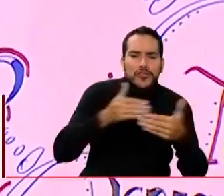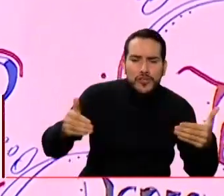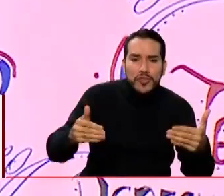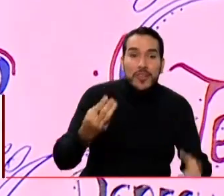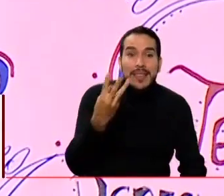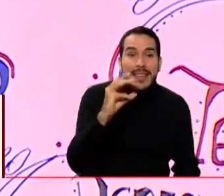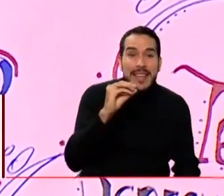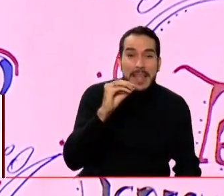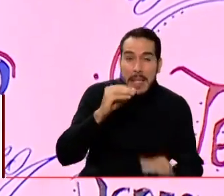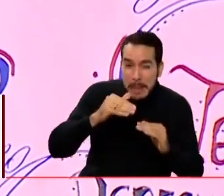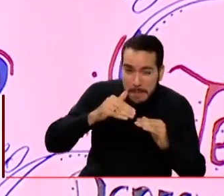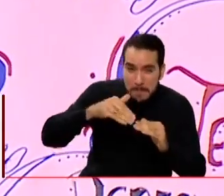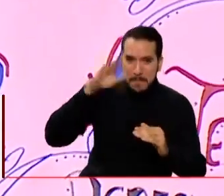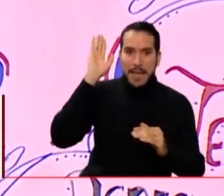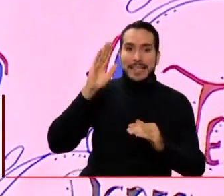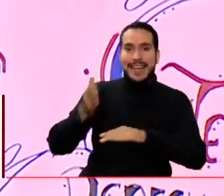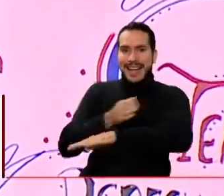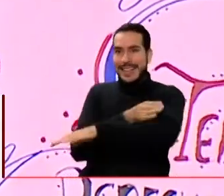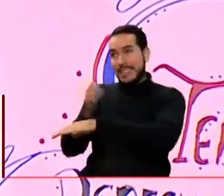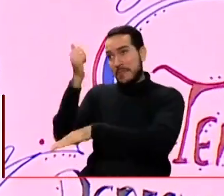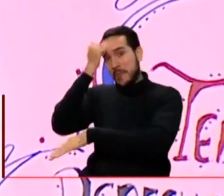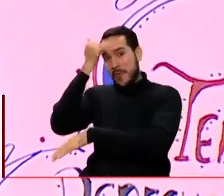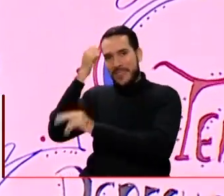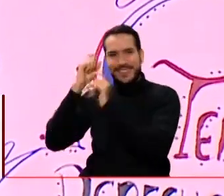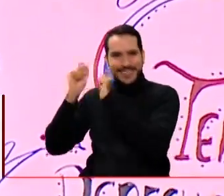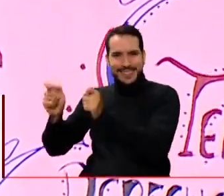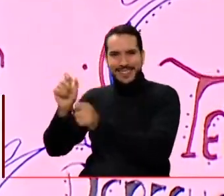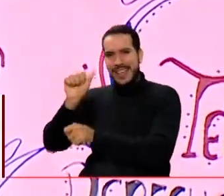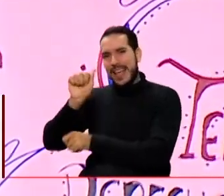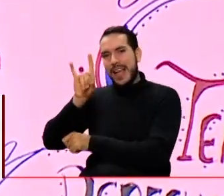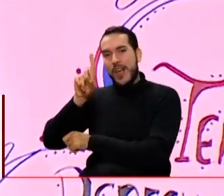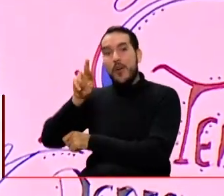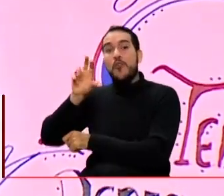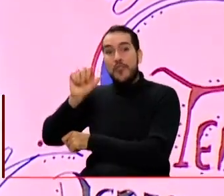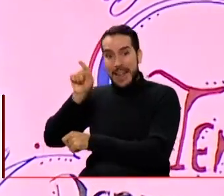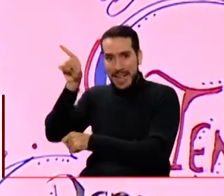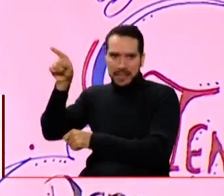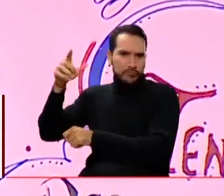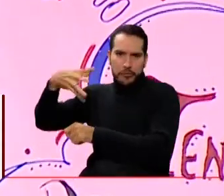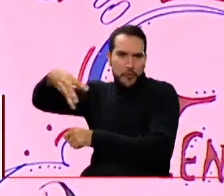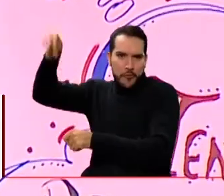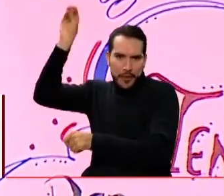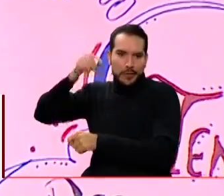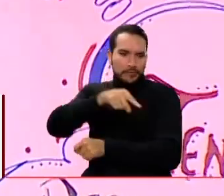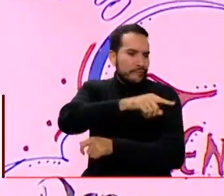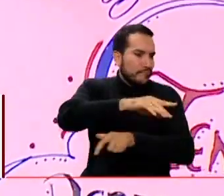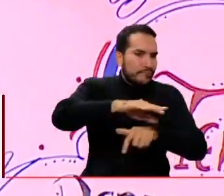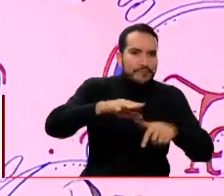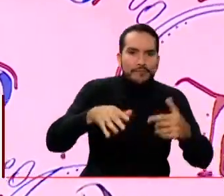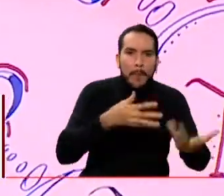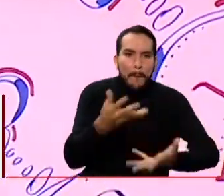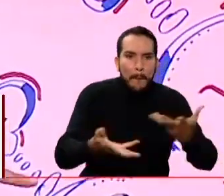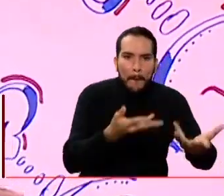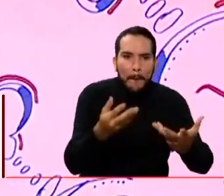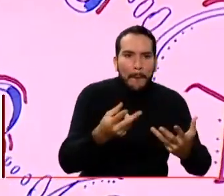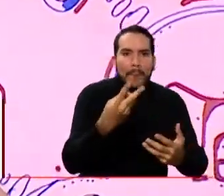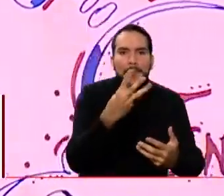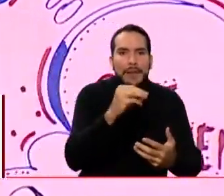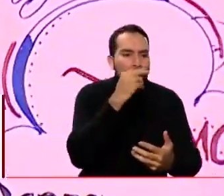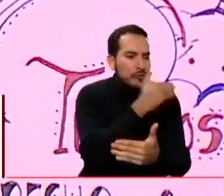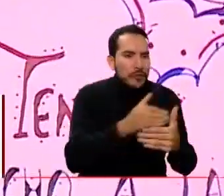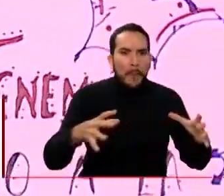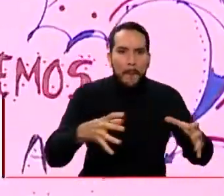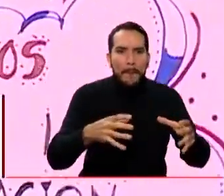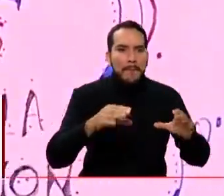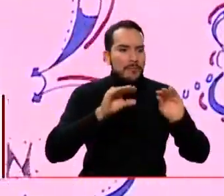la cual tenía la profesora Aura, que en este momento están sin clase. Muchas gracias. Con mucho gusto. Miren, este es el mensaje,